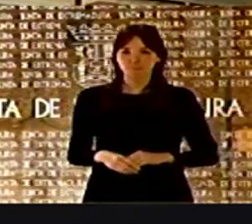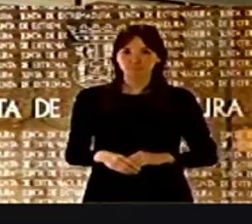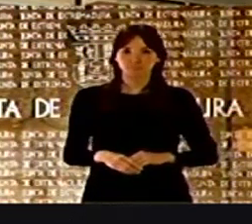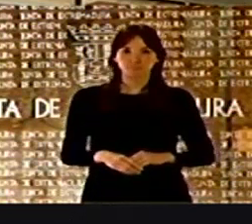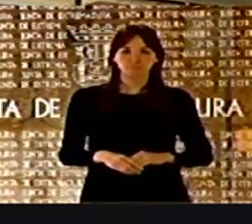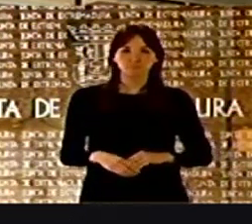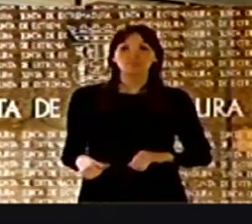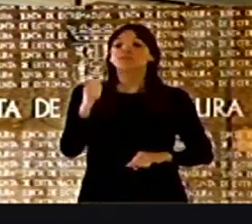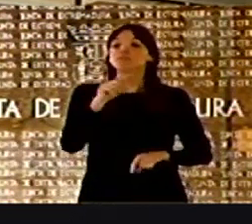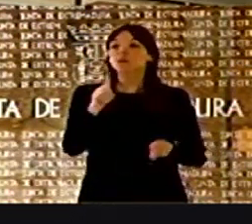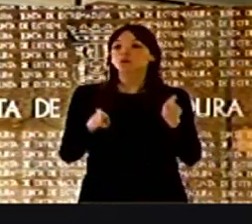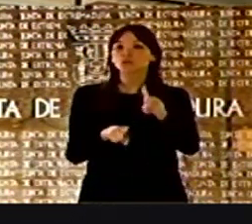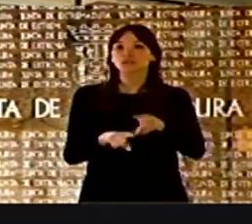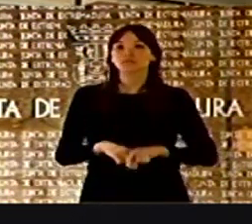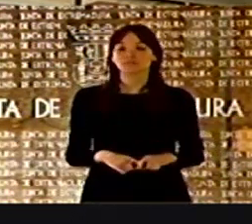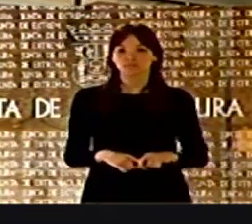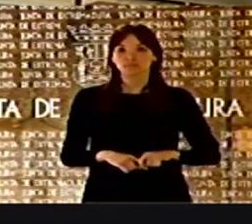¿Más preguntas?